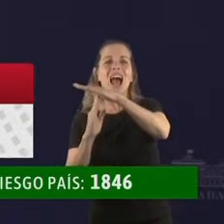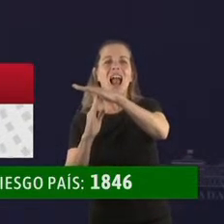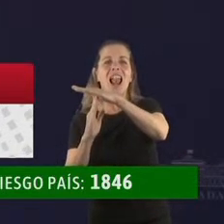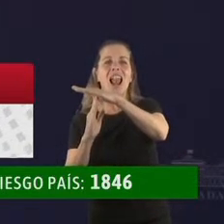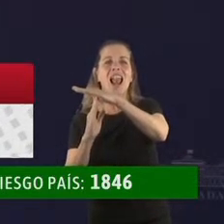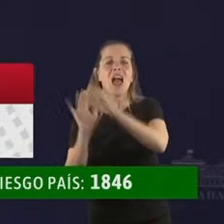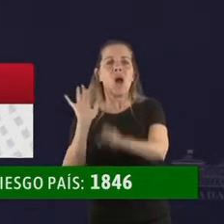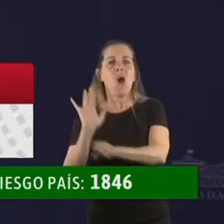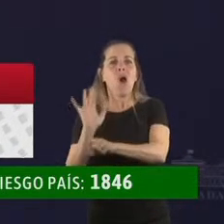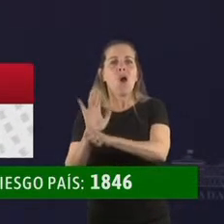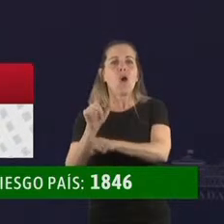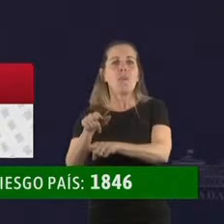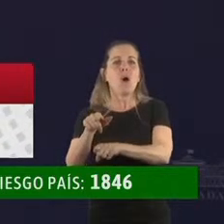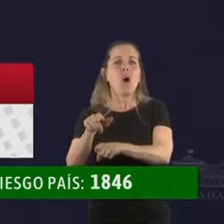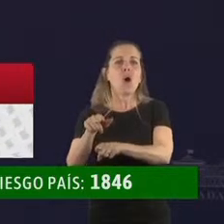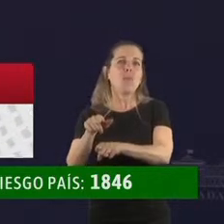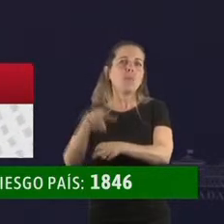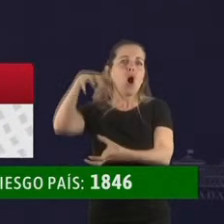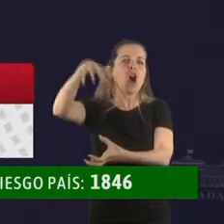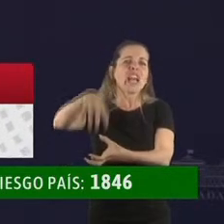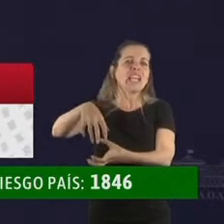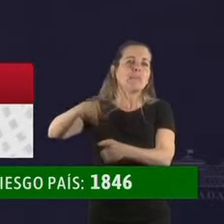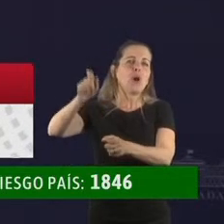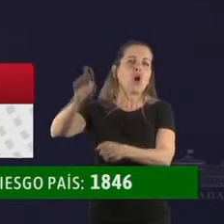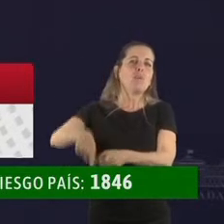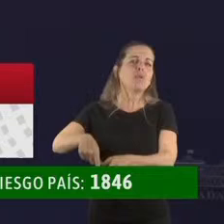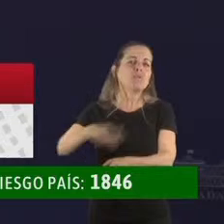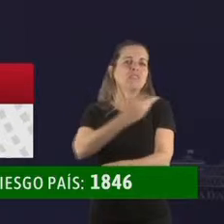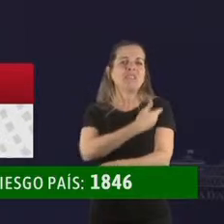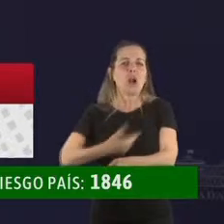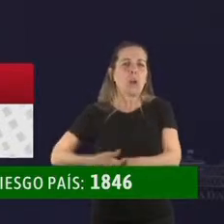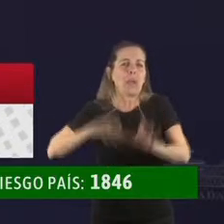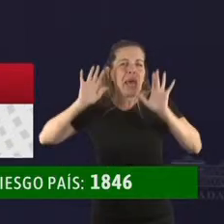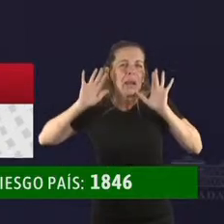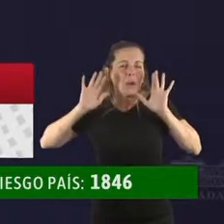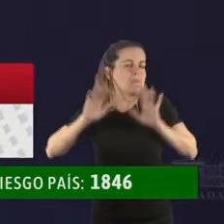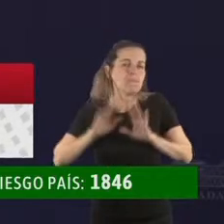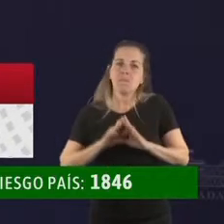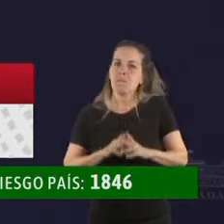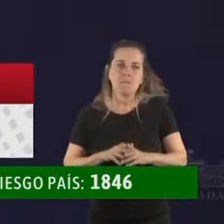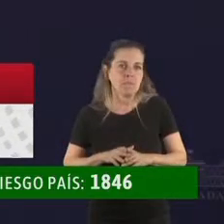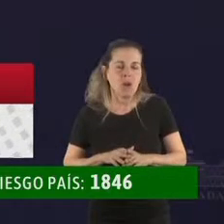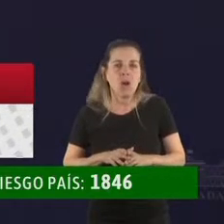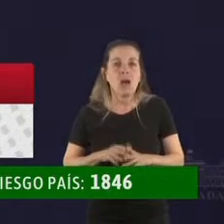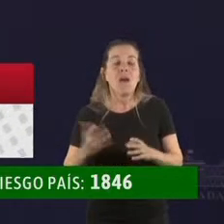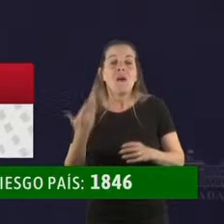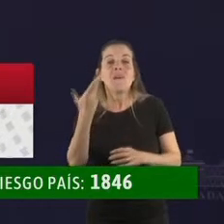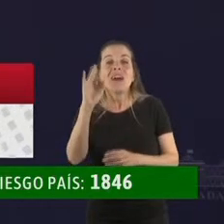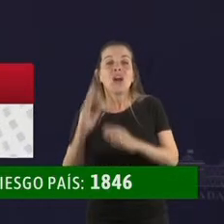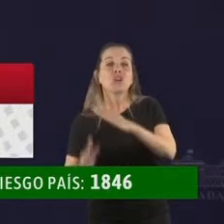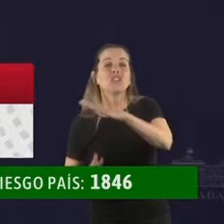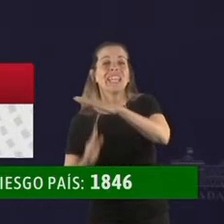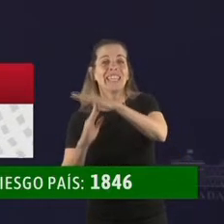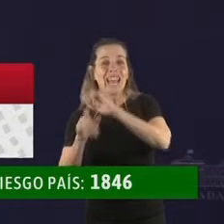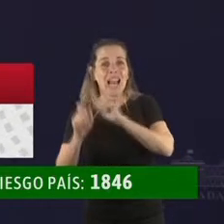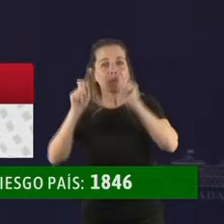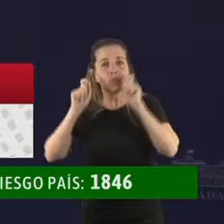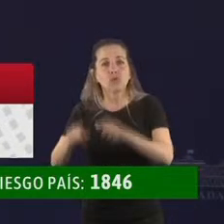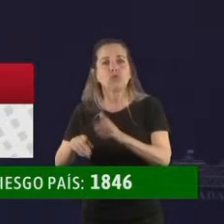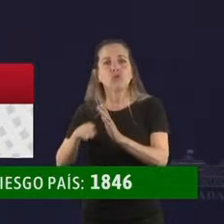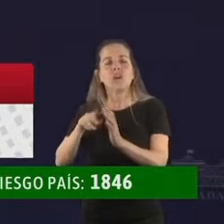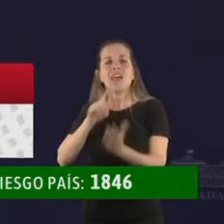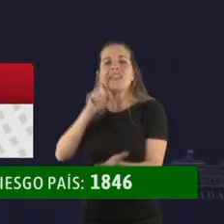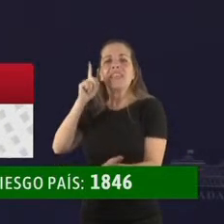una dependencia más del gobierno de turno en tal sentido las decisiones del Banco Central de la República